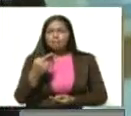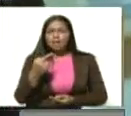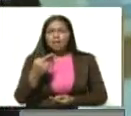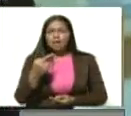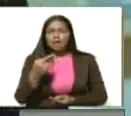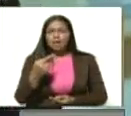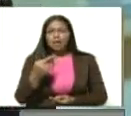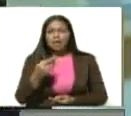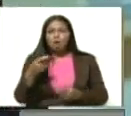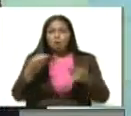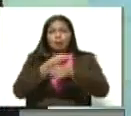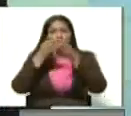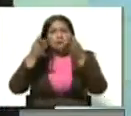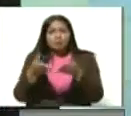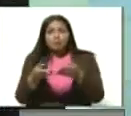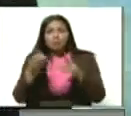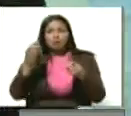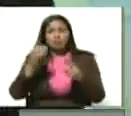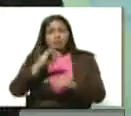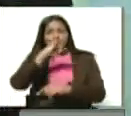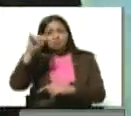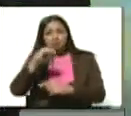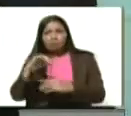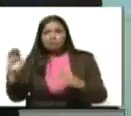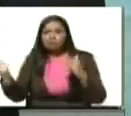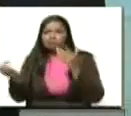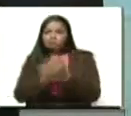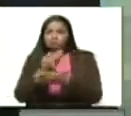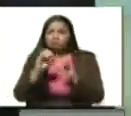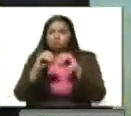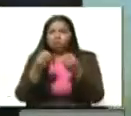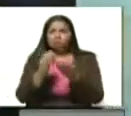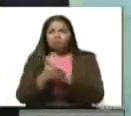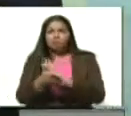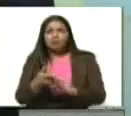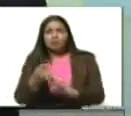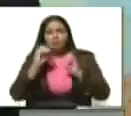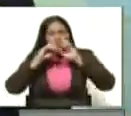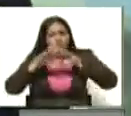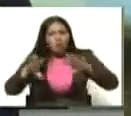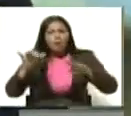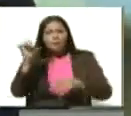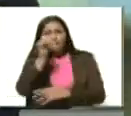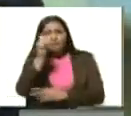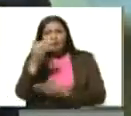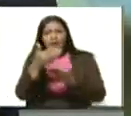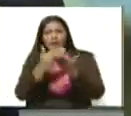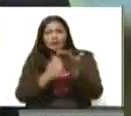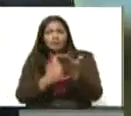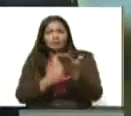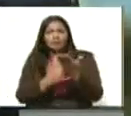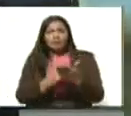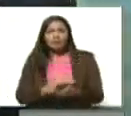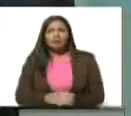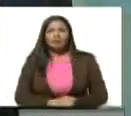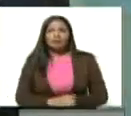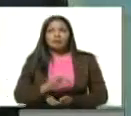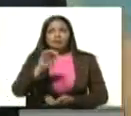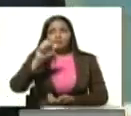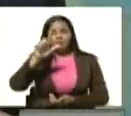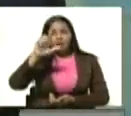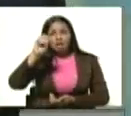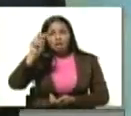eliminó esta Secretaría de Sexodiversidad. En estos días, por cierto, se difundió un video donde aparece el ex candidato presidencial Henry Falcón, donde dice